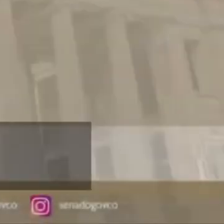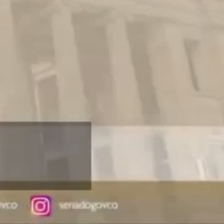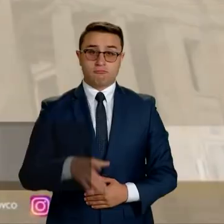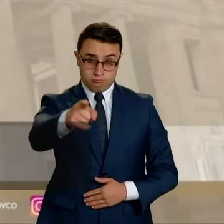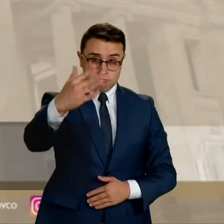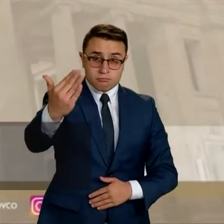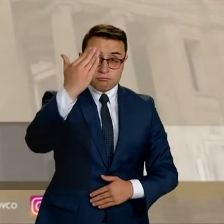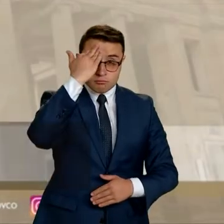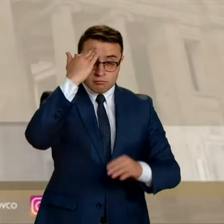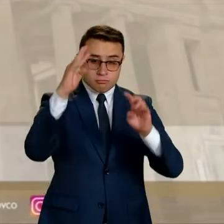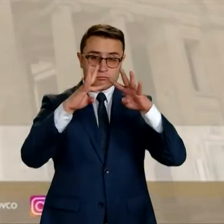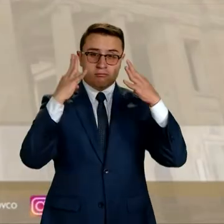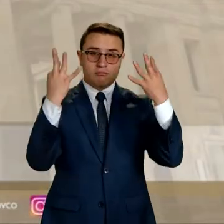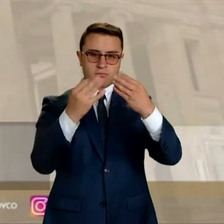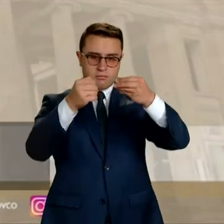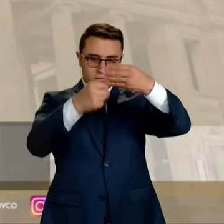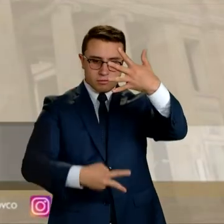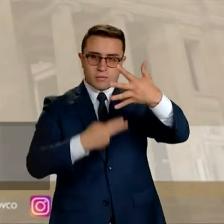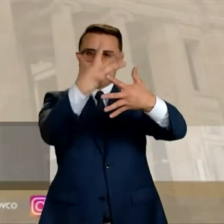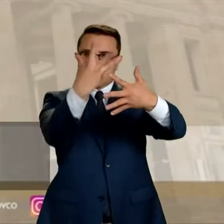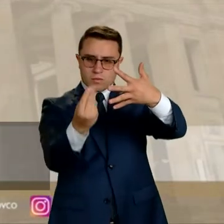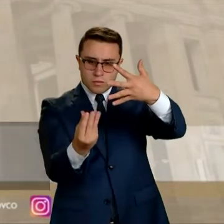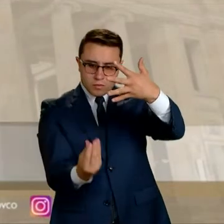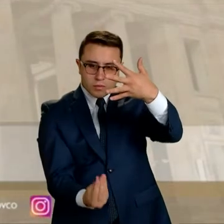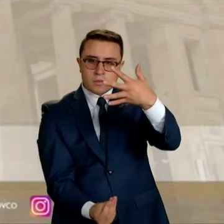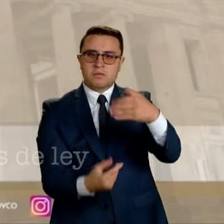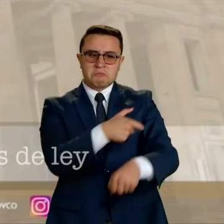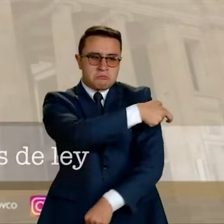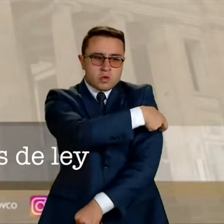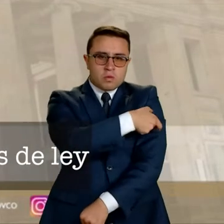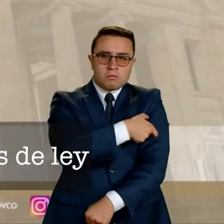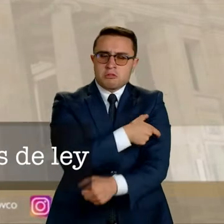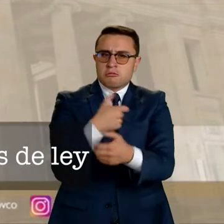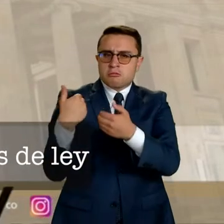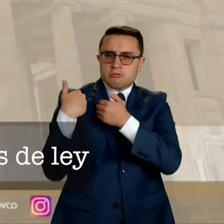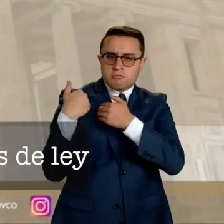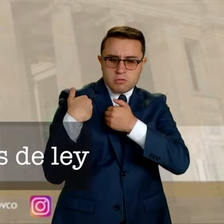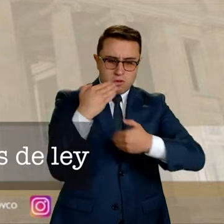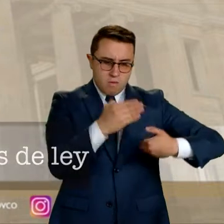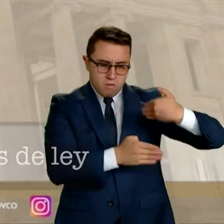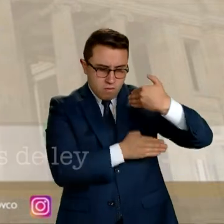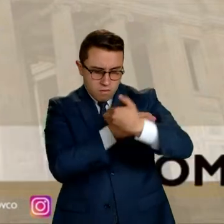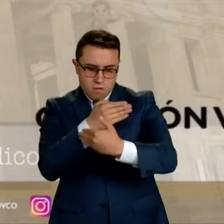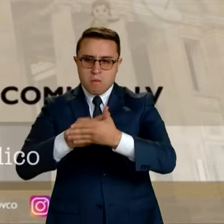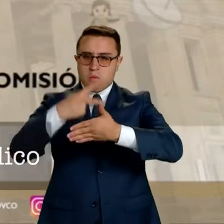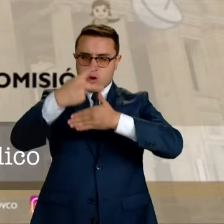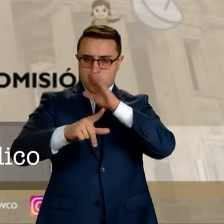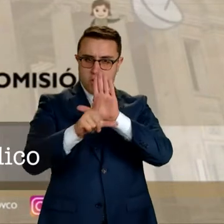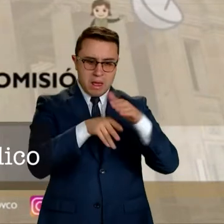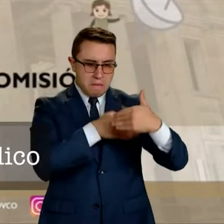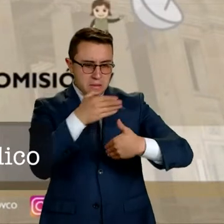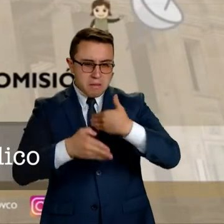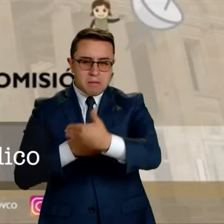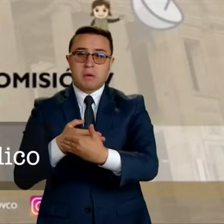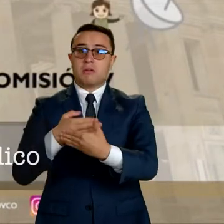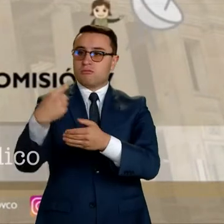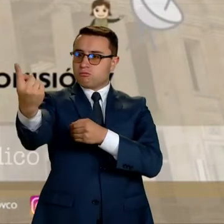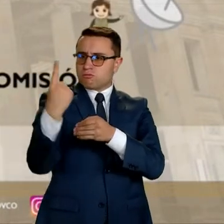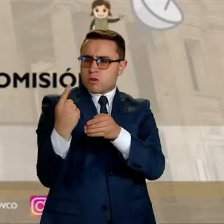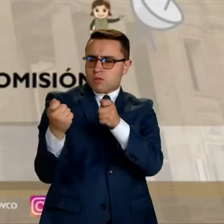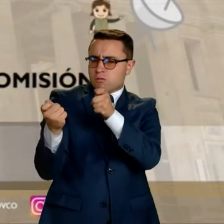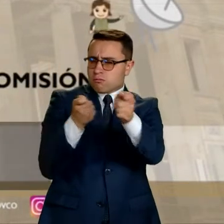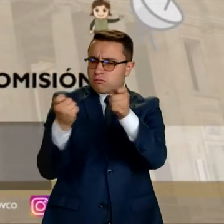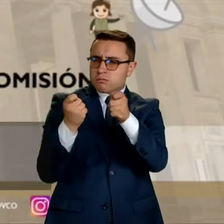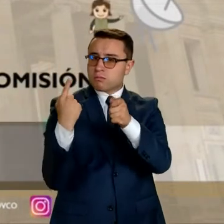¿Sabías que en el Senado existen siete comisiones constitucionales encargadas de darle trámite a proyectos de ley, citar a debates de control político y público